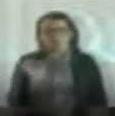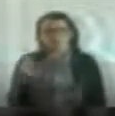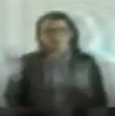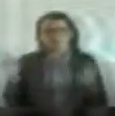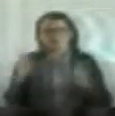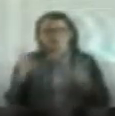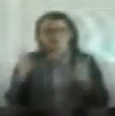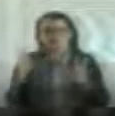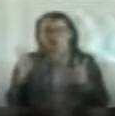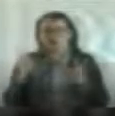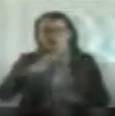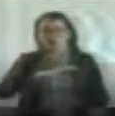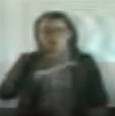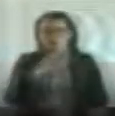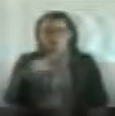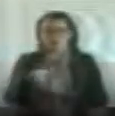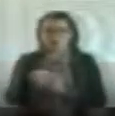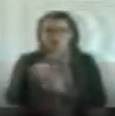en las elecciones.